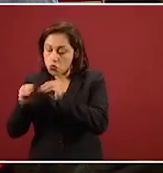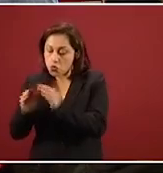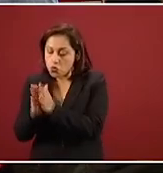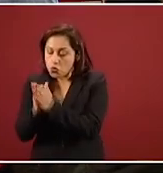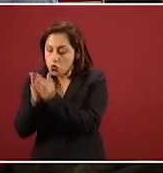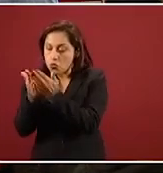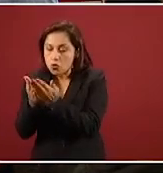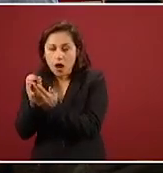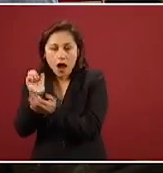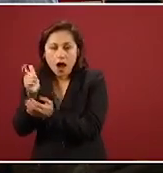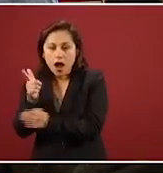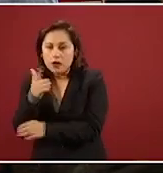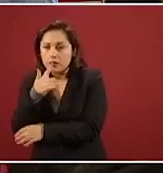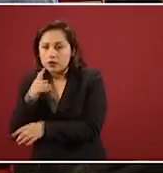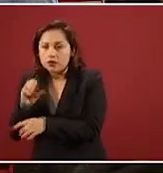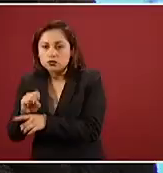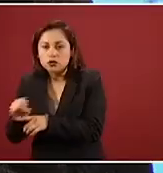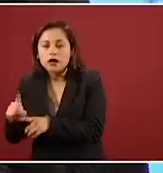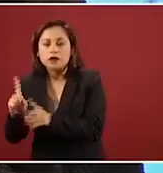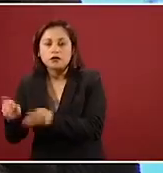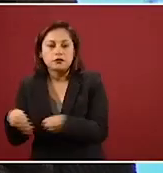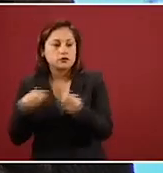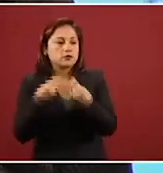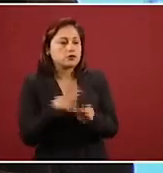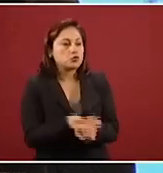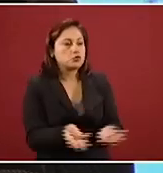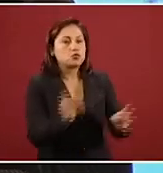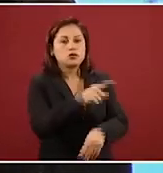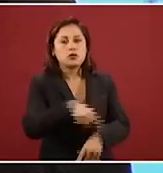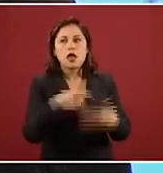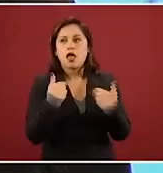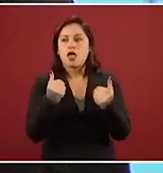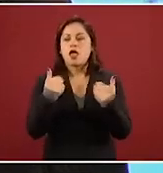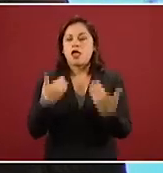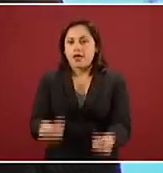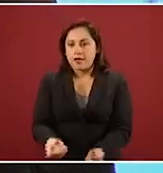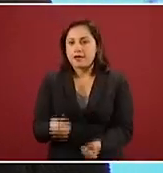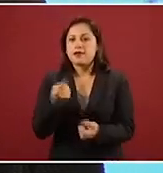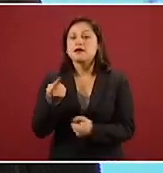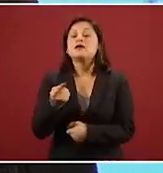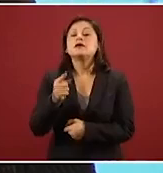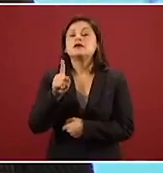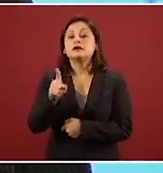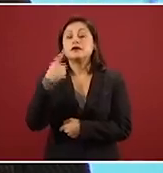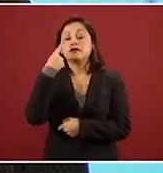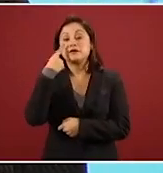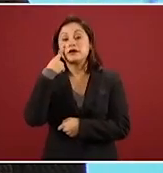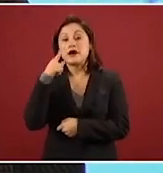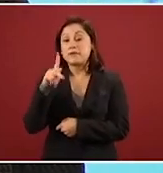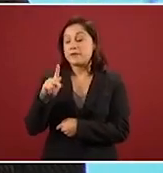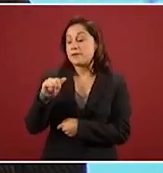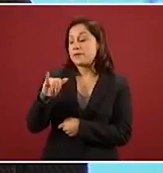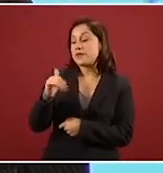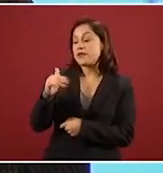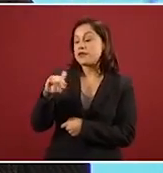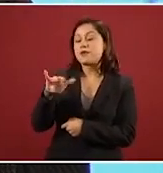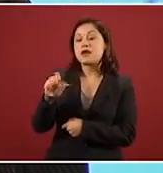a pymes, a las pequeñas y medianas industrias. Y aquí conviene recordar que el 99% de las